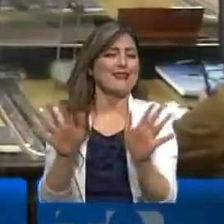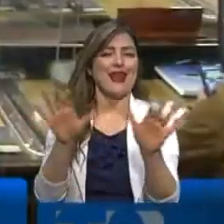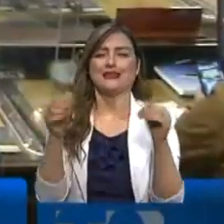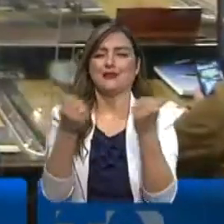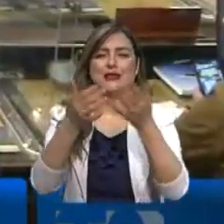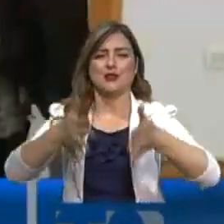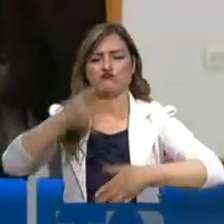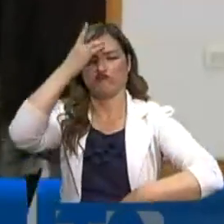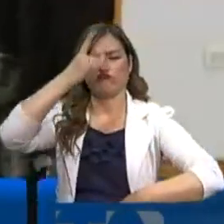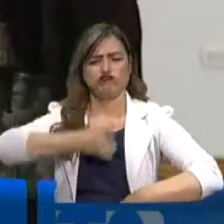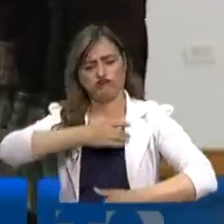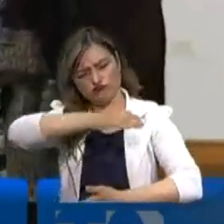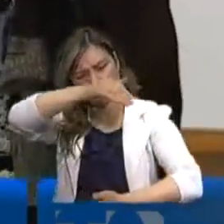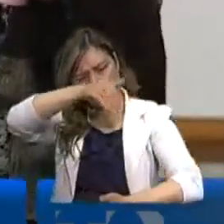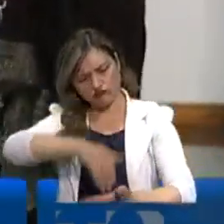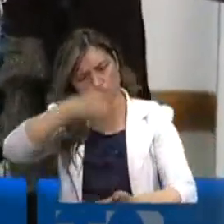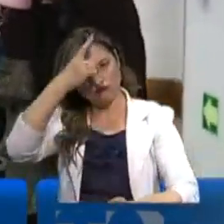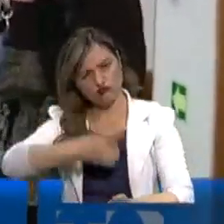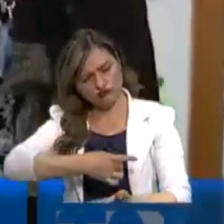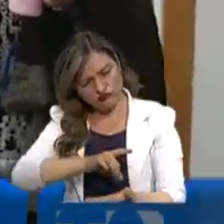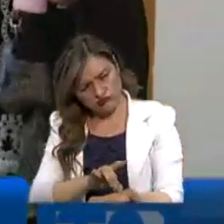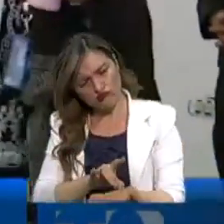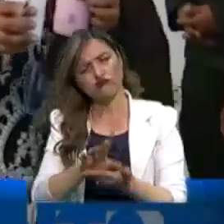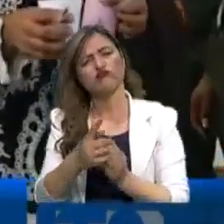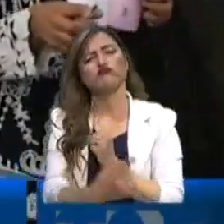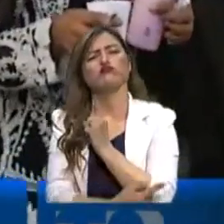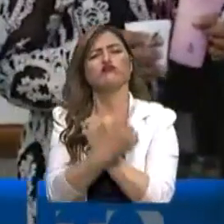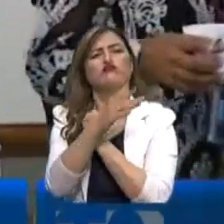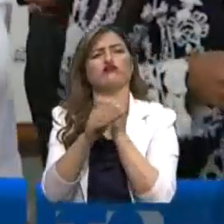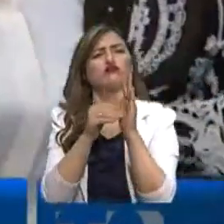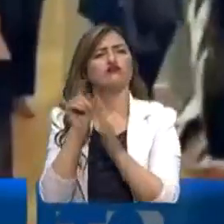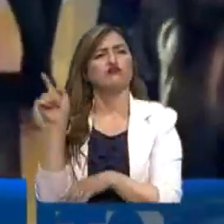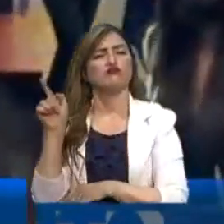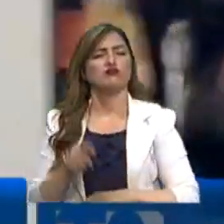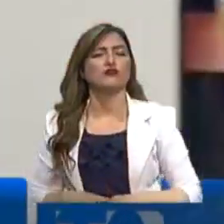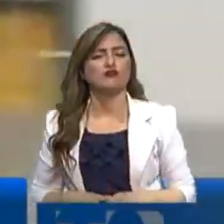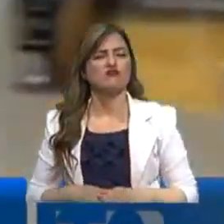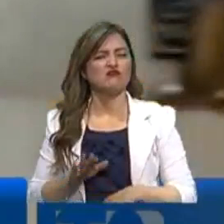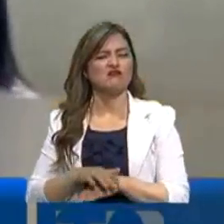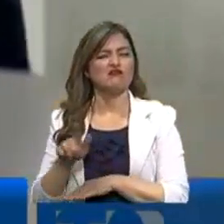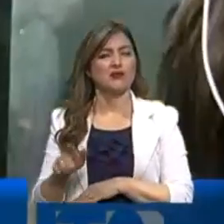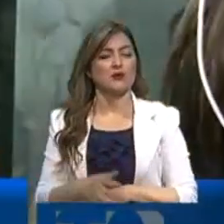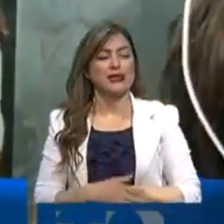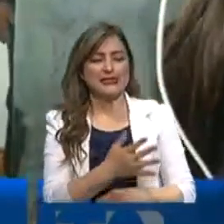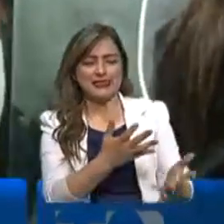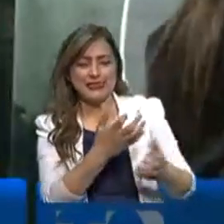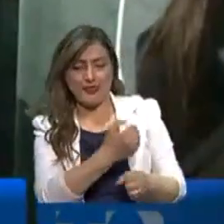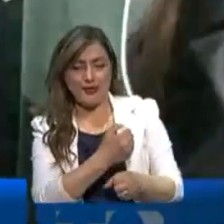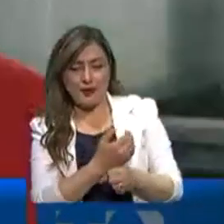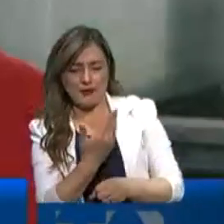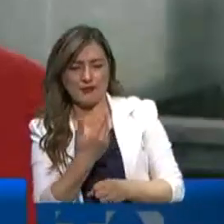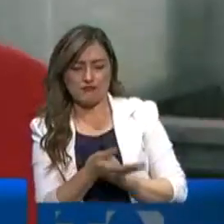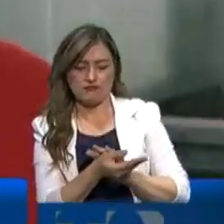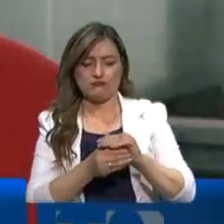sea categórico en su pronunciamiento este martes con una sanción en contra de Bella Jiménez, acusada de ofrecer cargos a cambio de